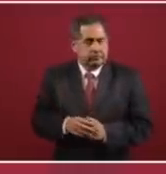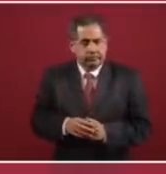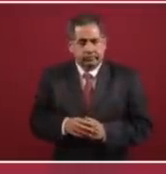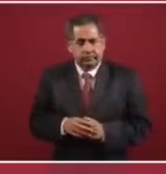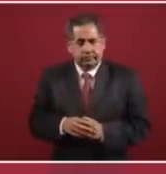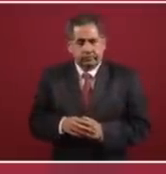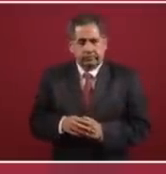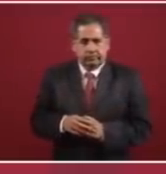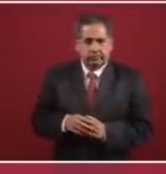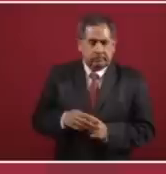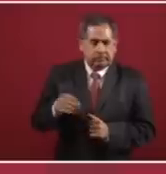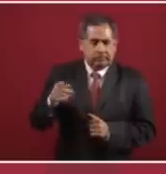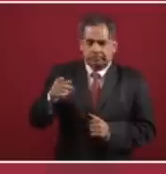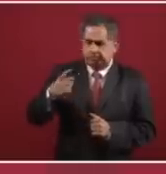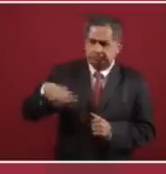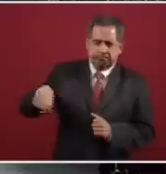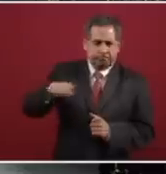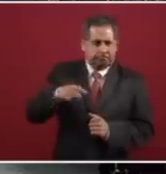tanto